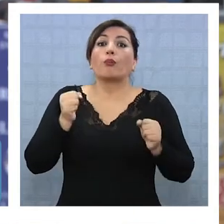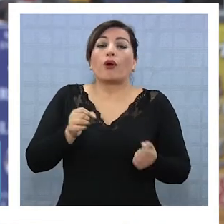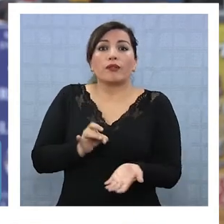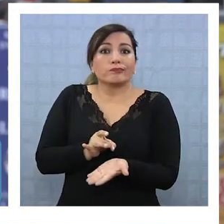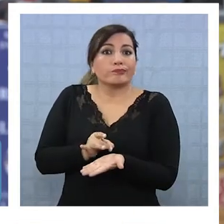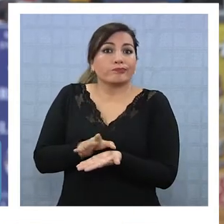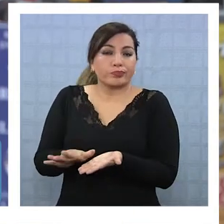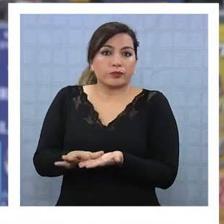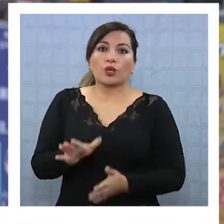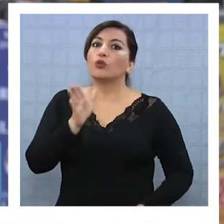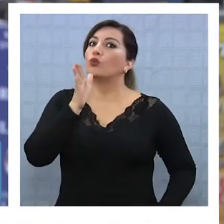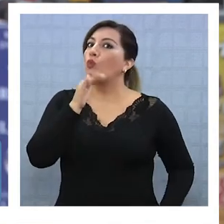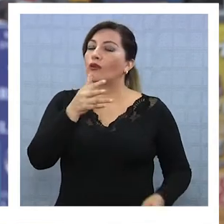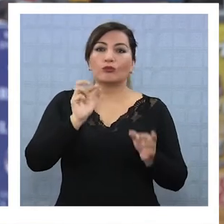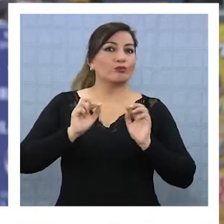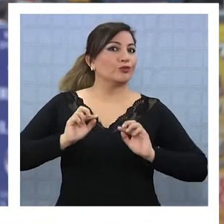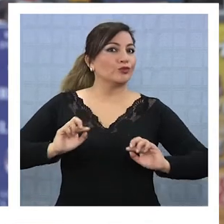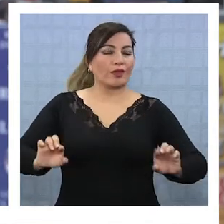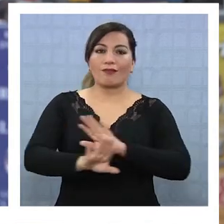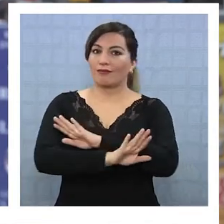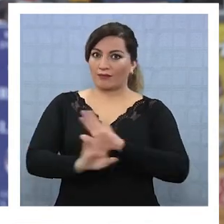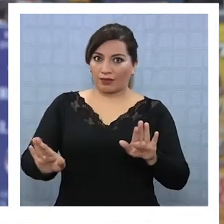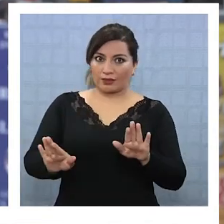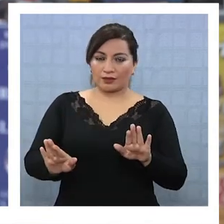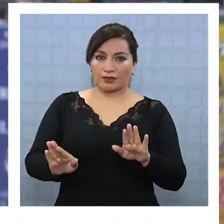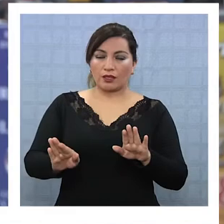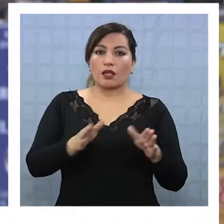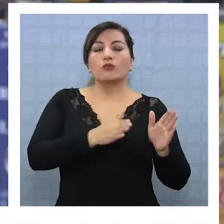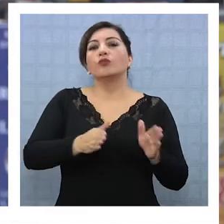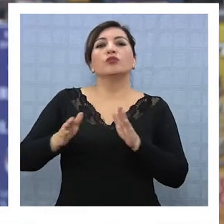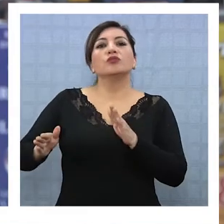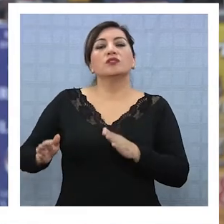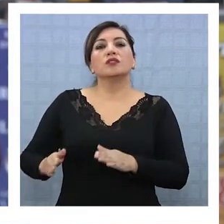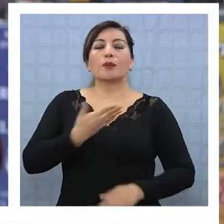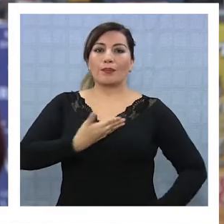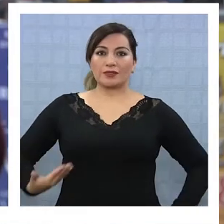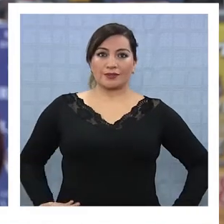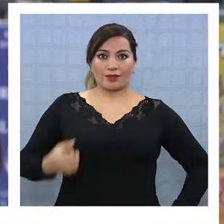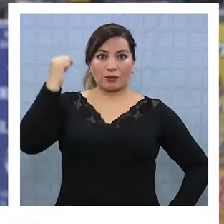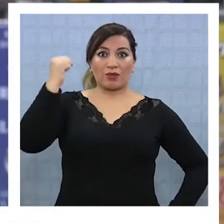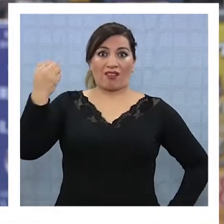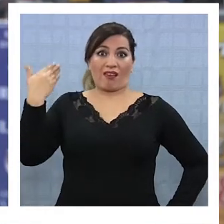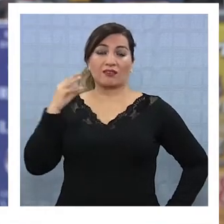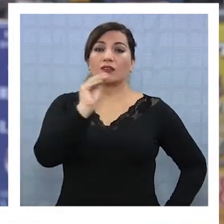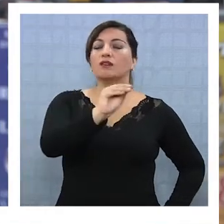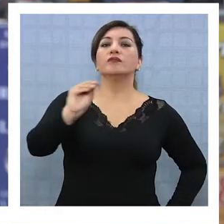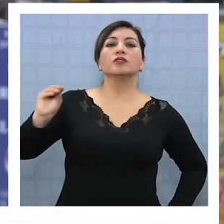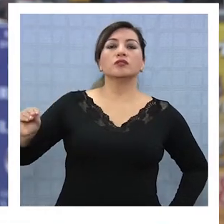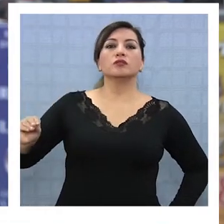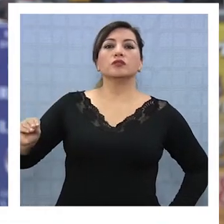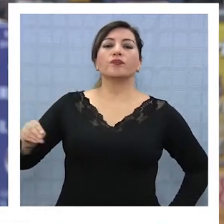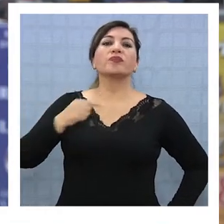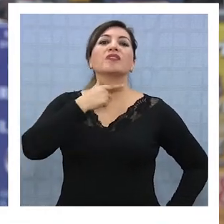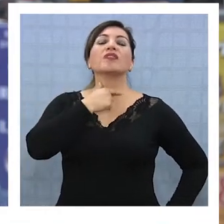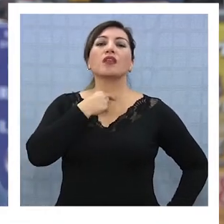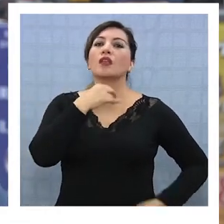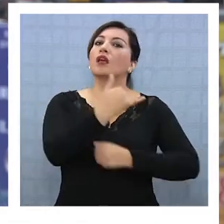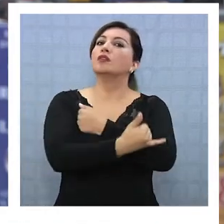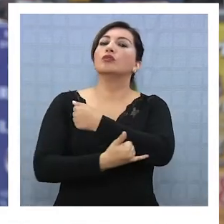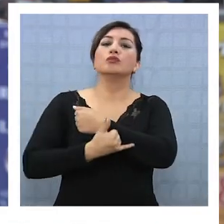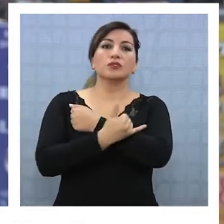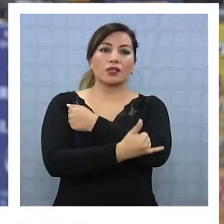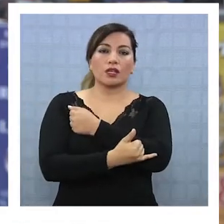país, no hay ninguna opción más, el proceso que ha invocado el presidente Piñera, lo ha dicho que era una migración